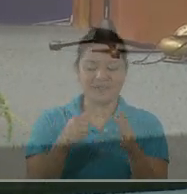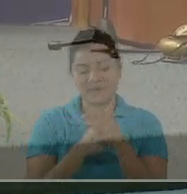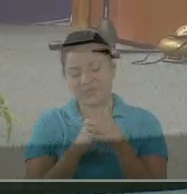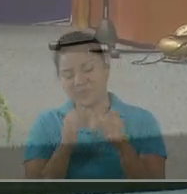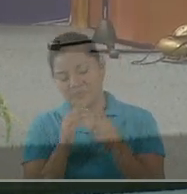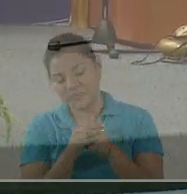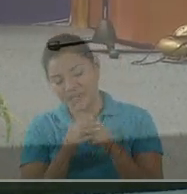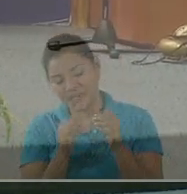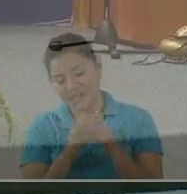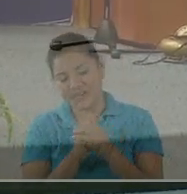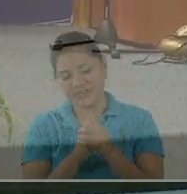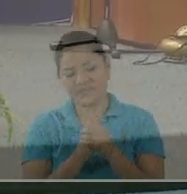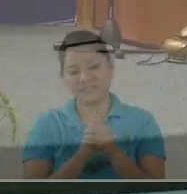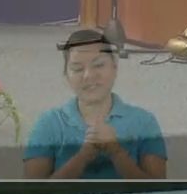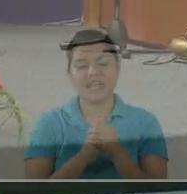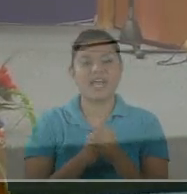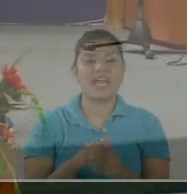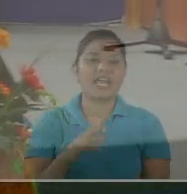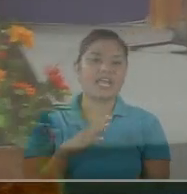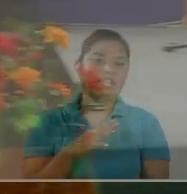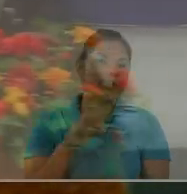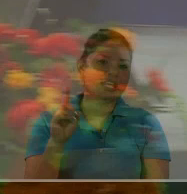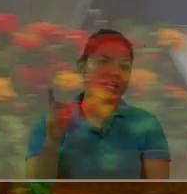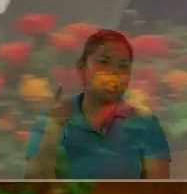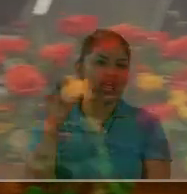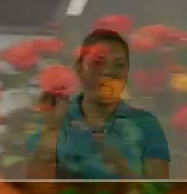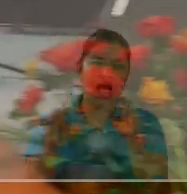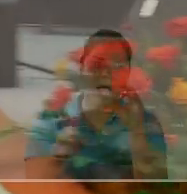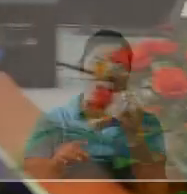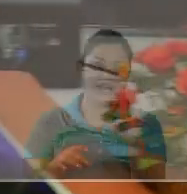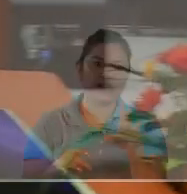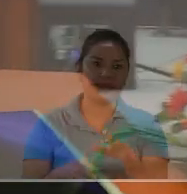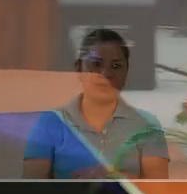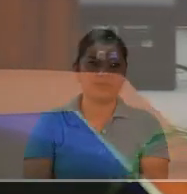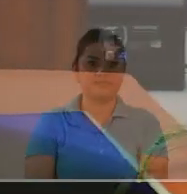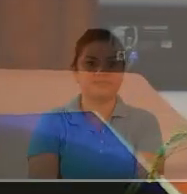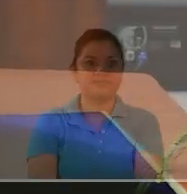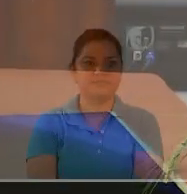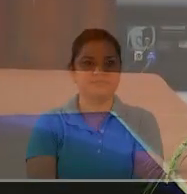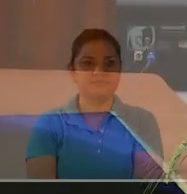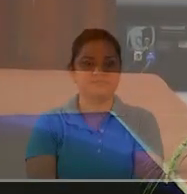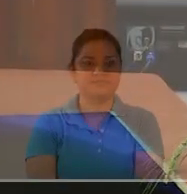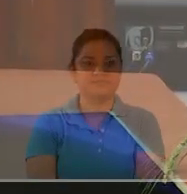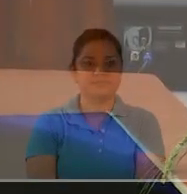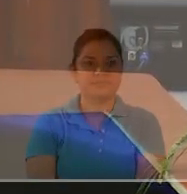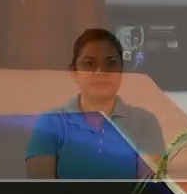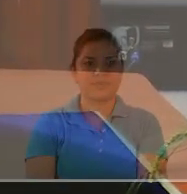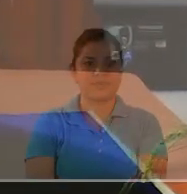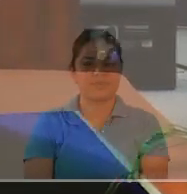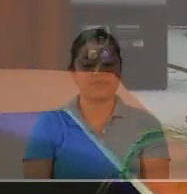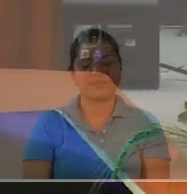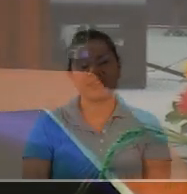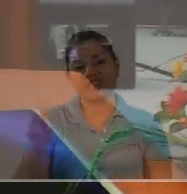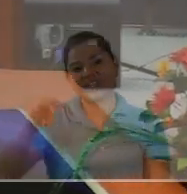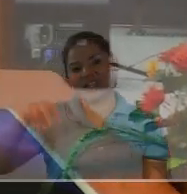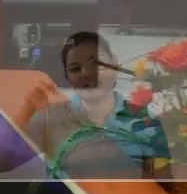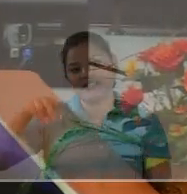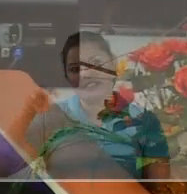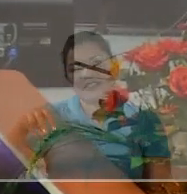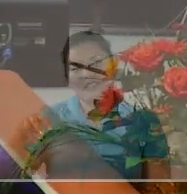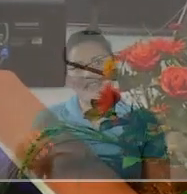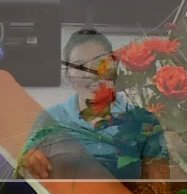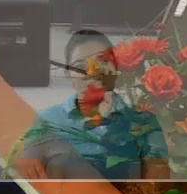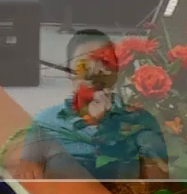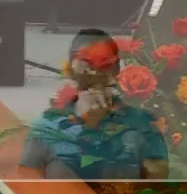gente que tiene un handicap Y entonces dice este parqueo está reservado solo para gente con necesidades físicas ya sea